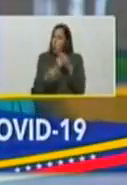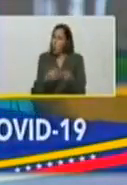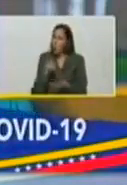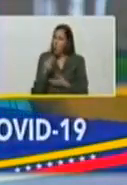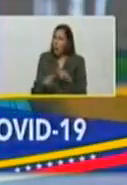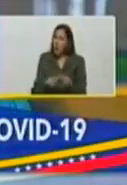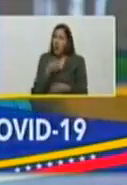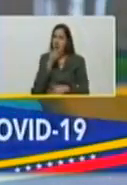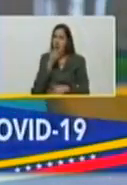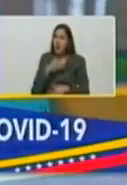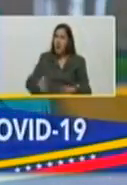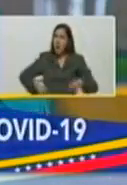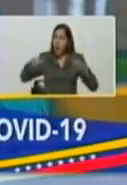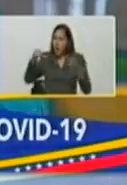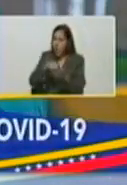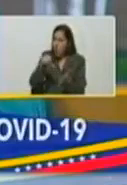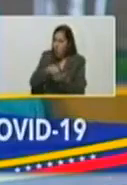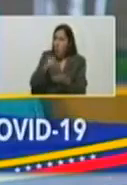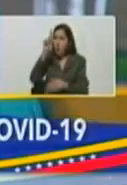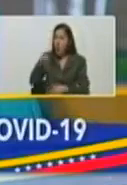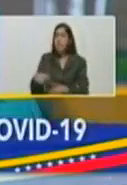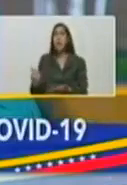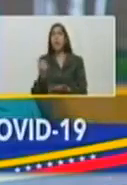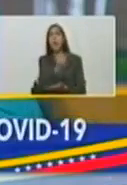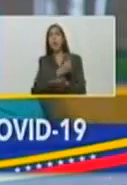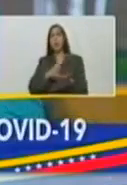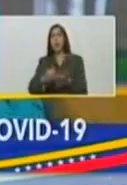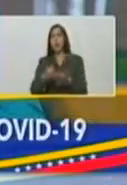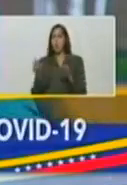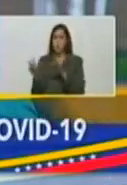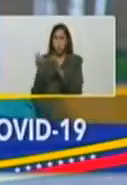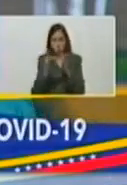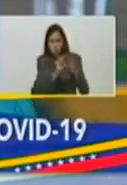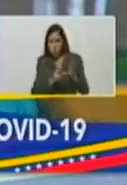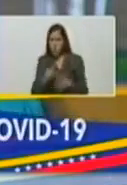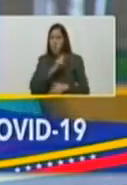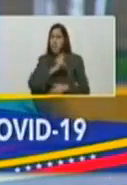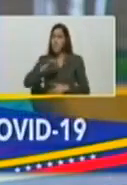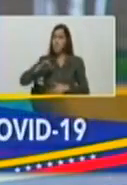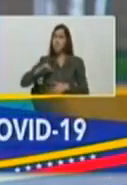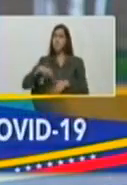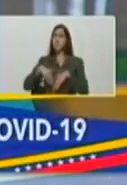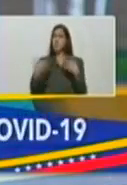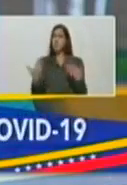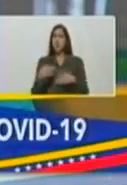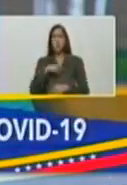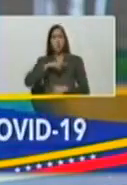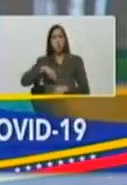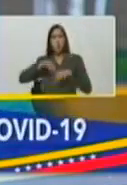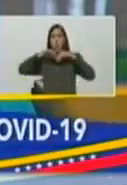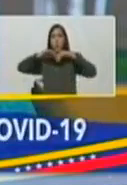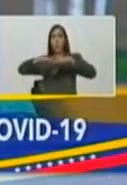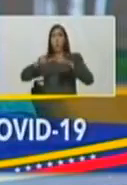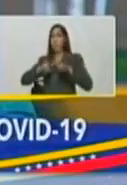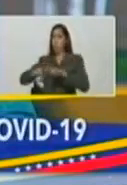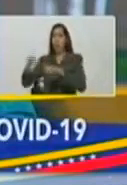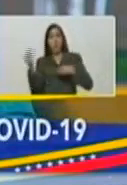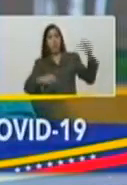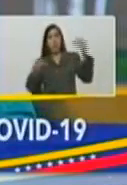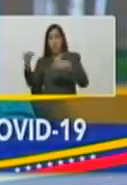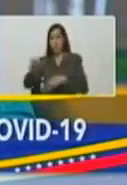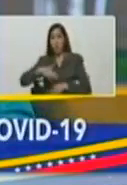centros comerciales, en las farmacias, de la red de farmacias privadas. Bueno, porque estamos ampliando los lugares para que usted tenga